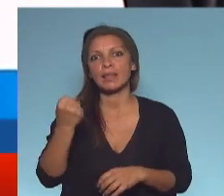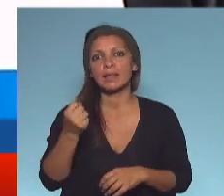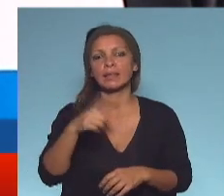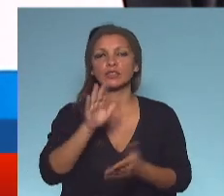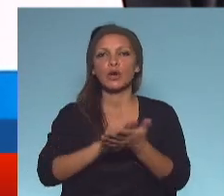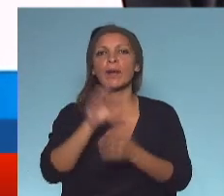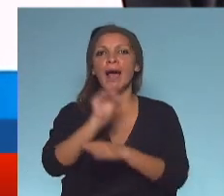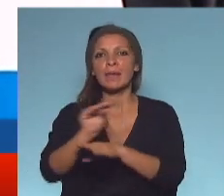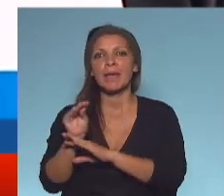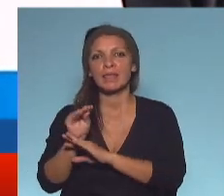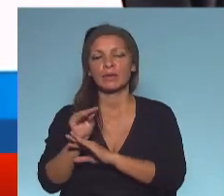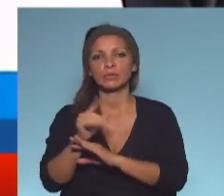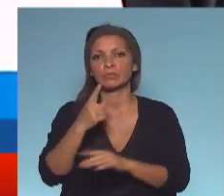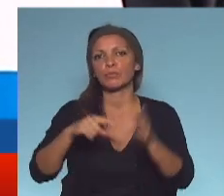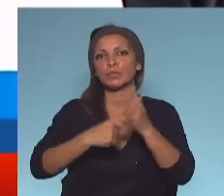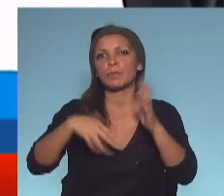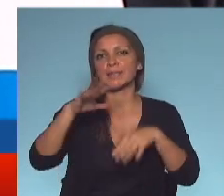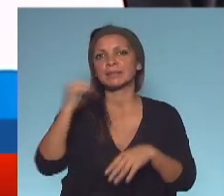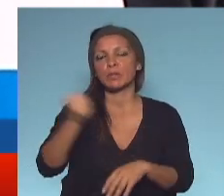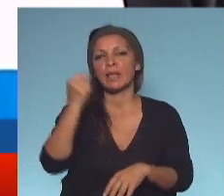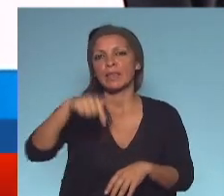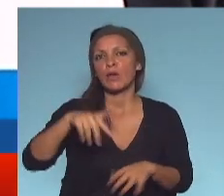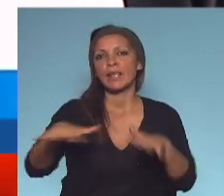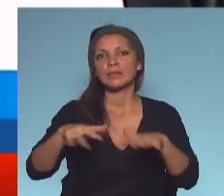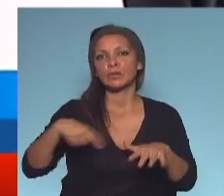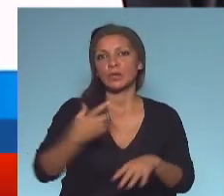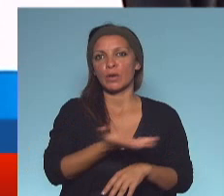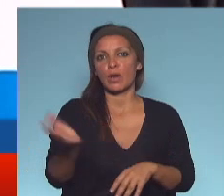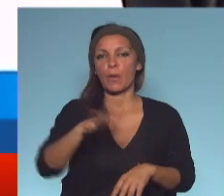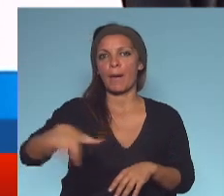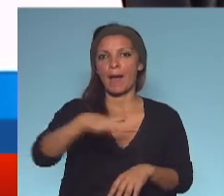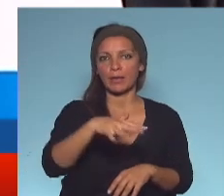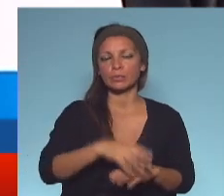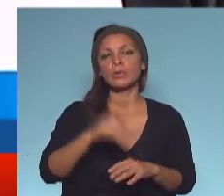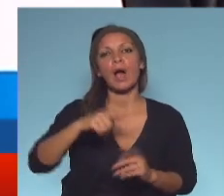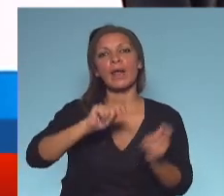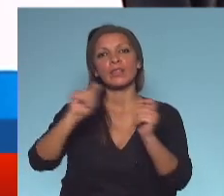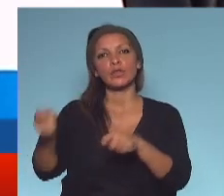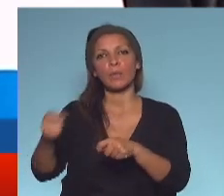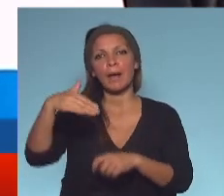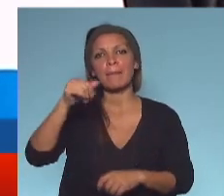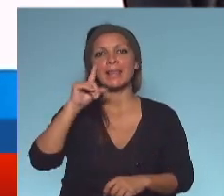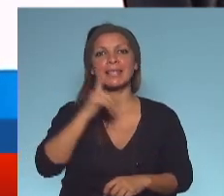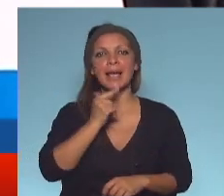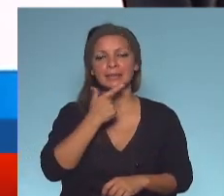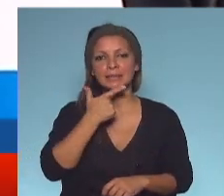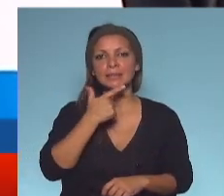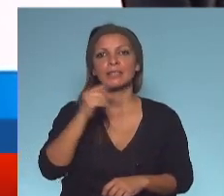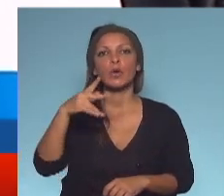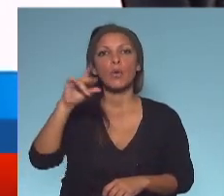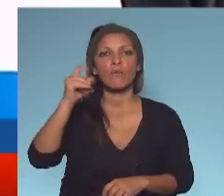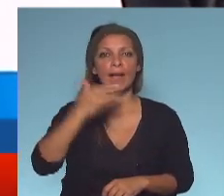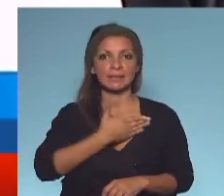más críticos hoy en la situación social, en particular en los barrios. Le paso la palabra a Matías Culfas, nuestro ministro de